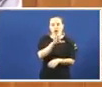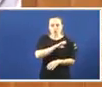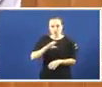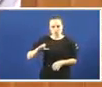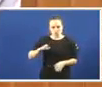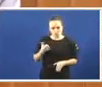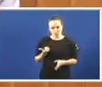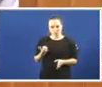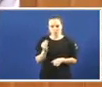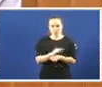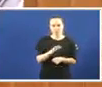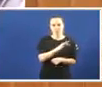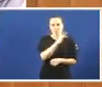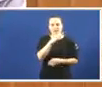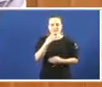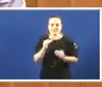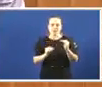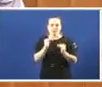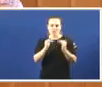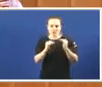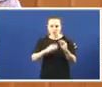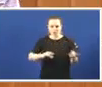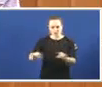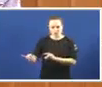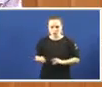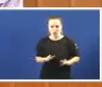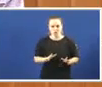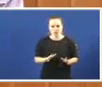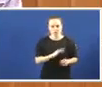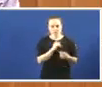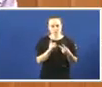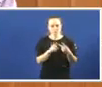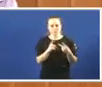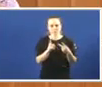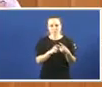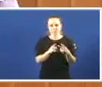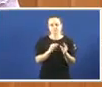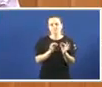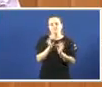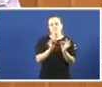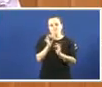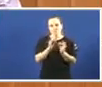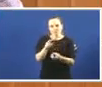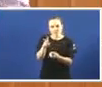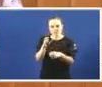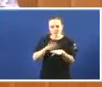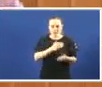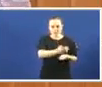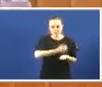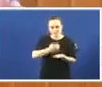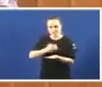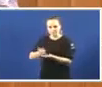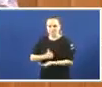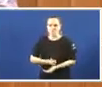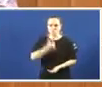sobre os instrumentos para o reequilibrio territorial. Segundo, un paquete de medidas fiscais co obxectivo de incrementar a recaudación, actuando